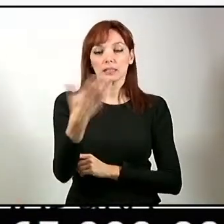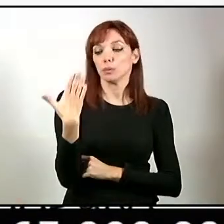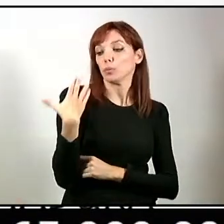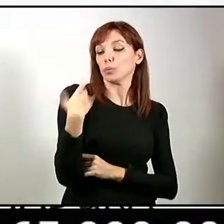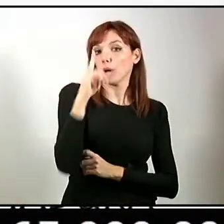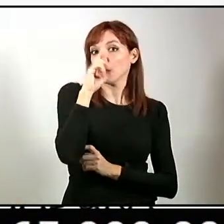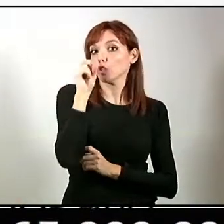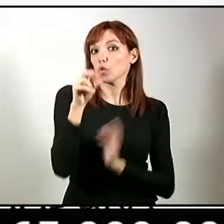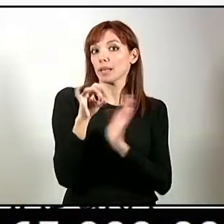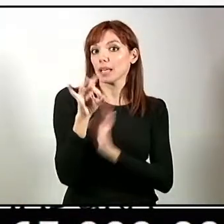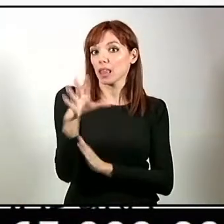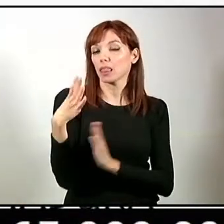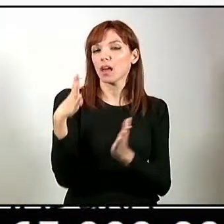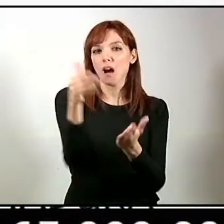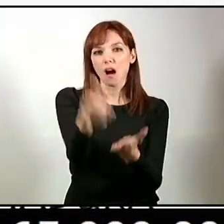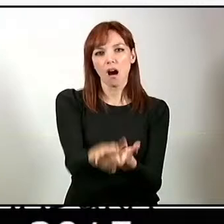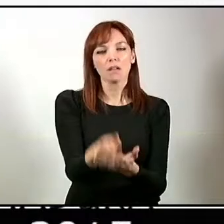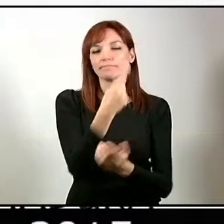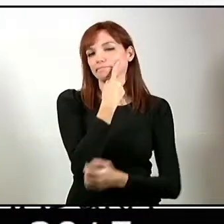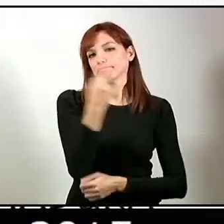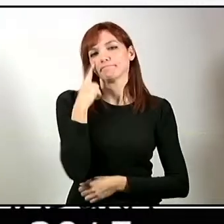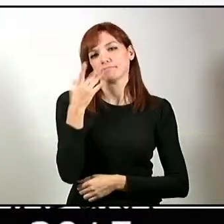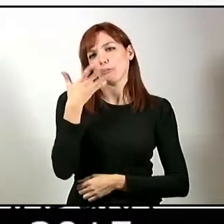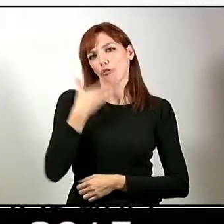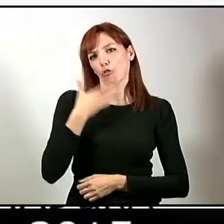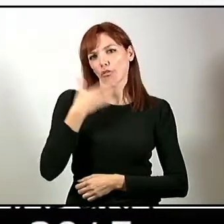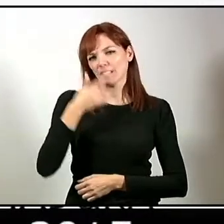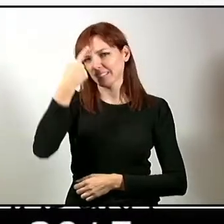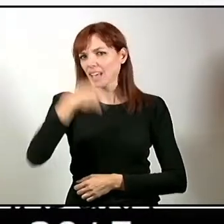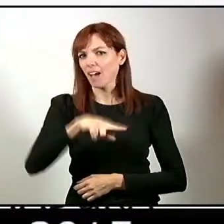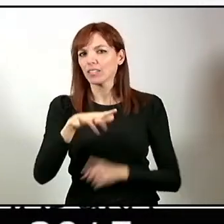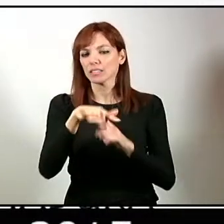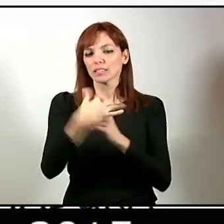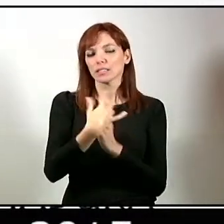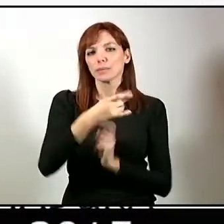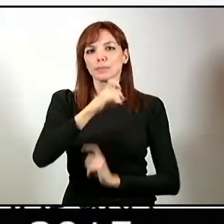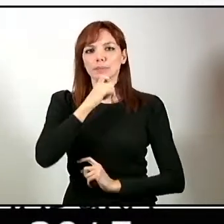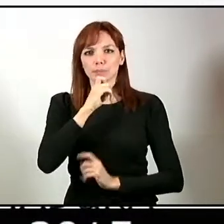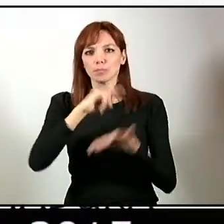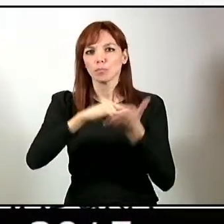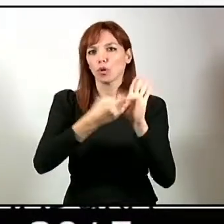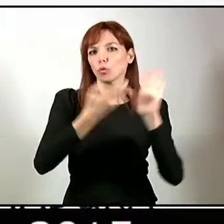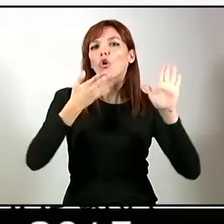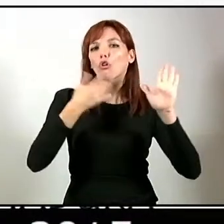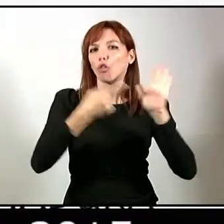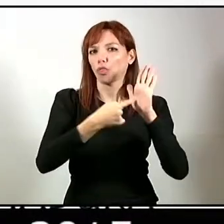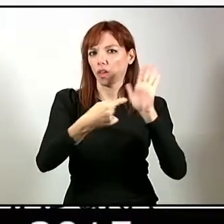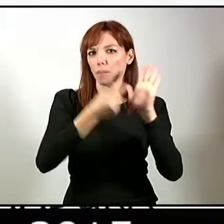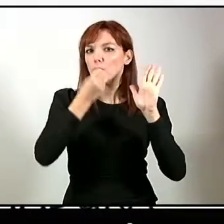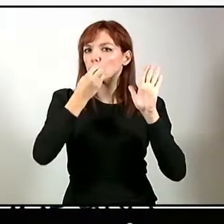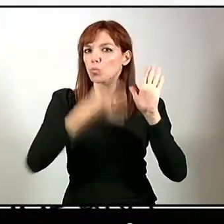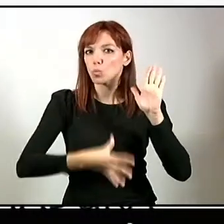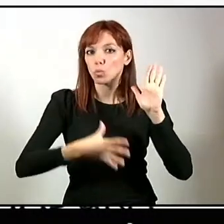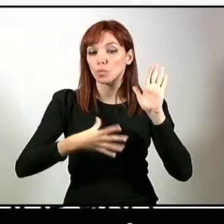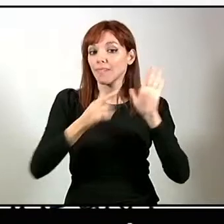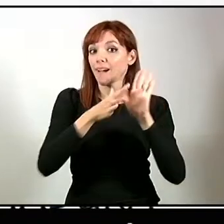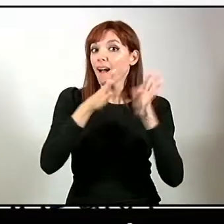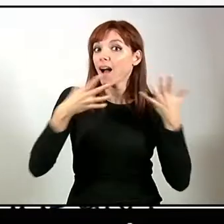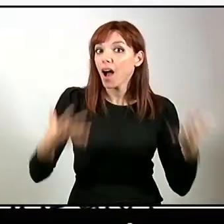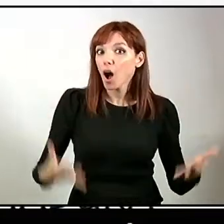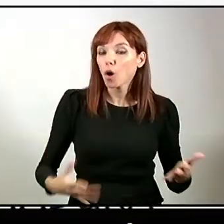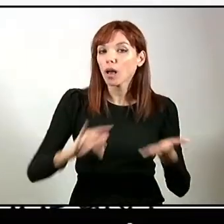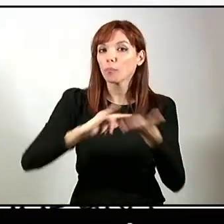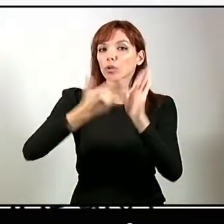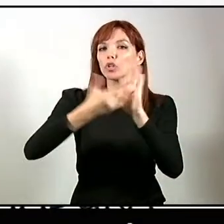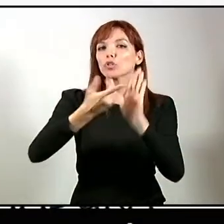2015 conocen de primera mano cuál es la realidad de este proyecto. Hay que recordar que ahora mismo el proyecto está en